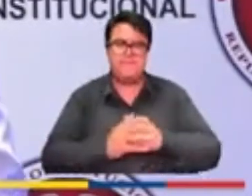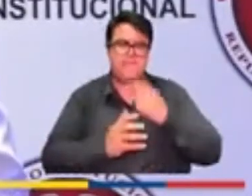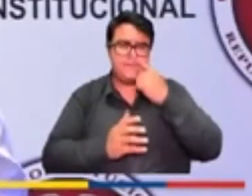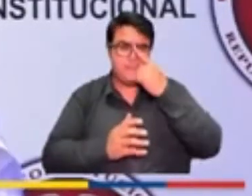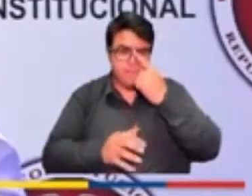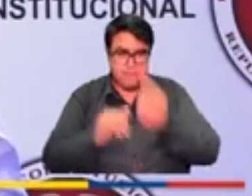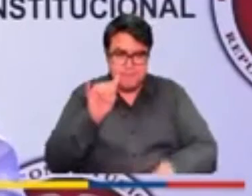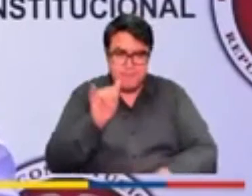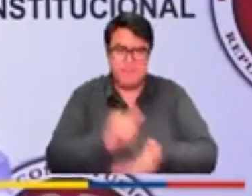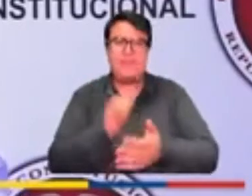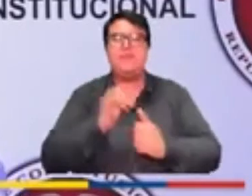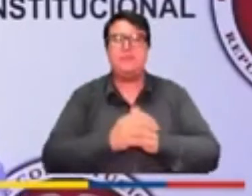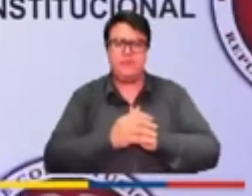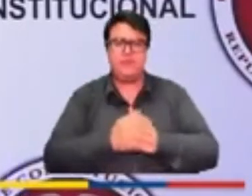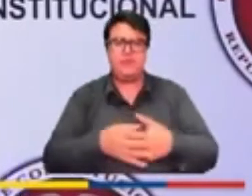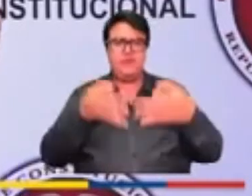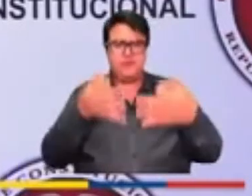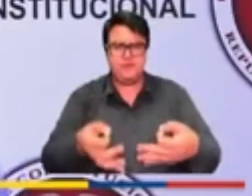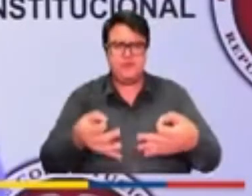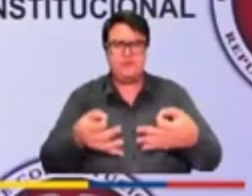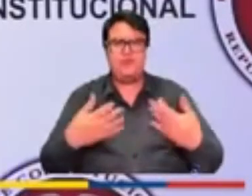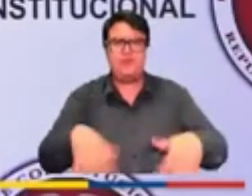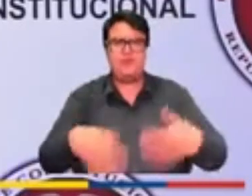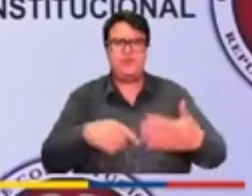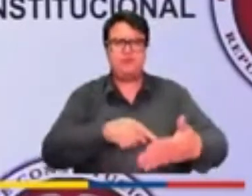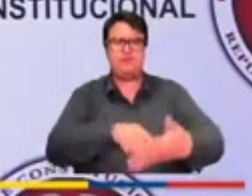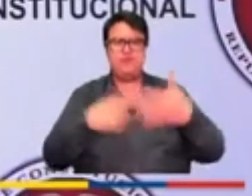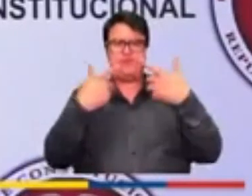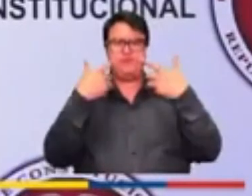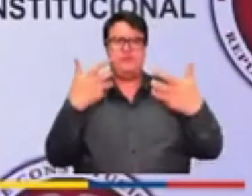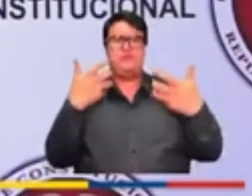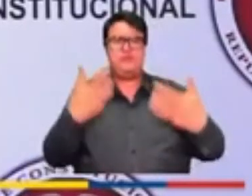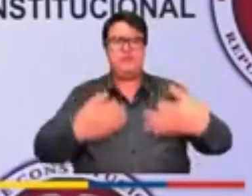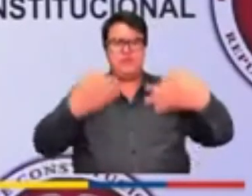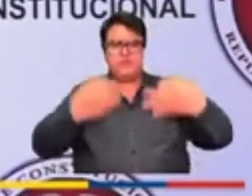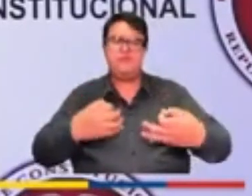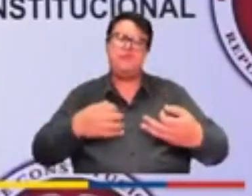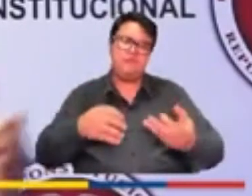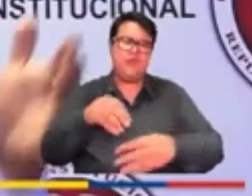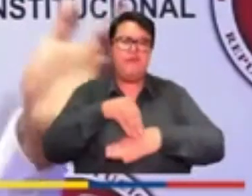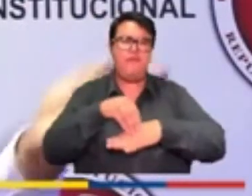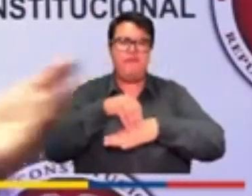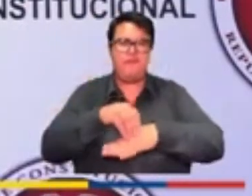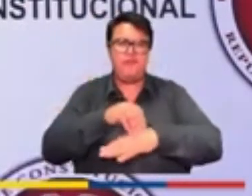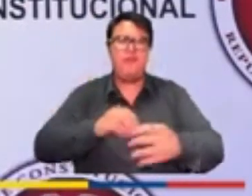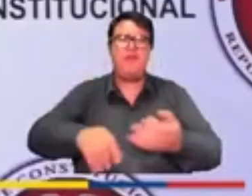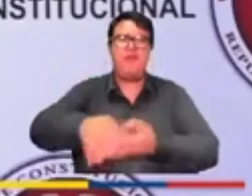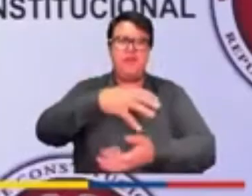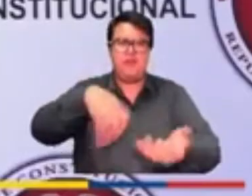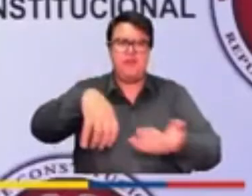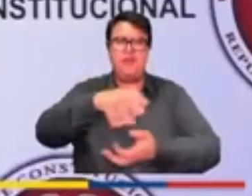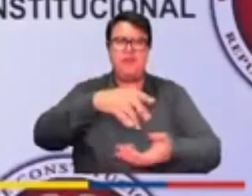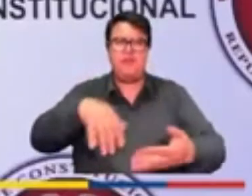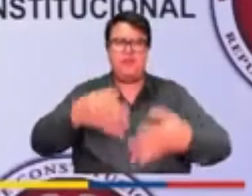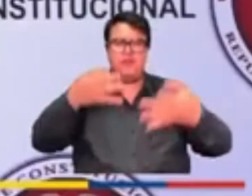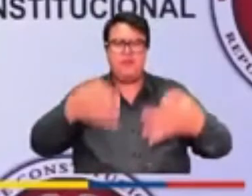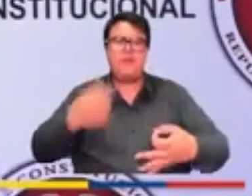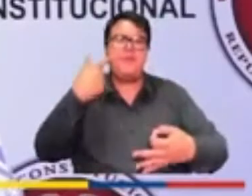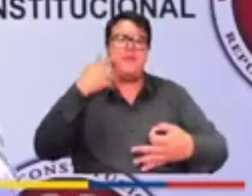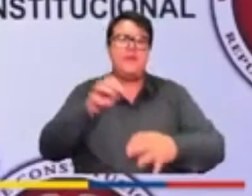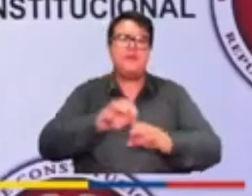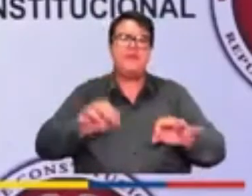Esto se va a ver agravado frente a fenómenos ambientales, más como lo ha expresado hoy los diferentes ponentes,